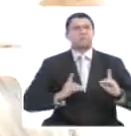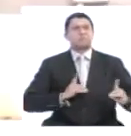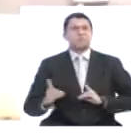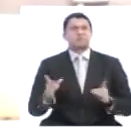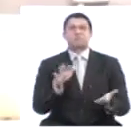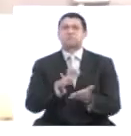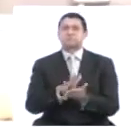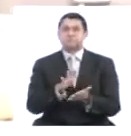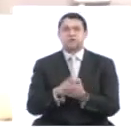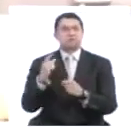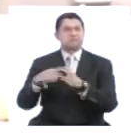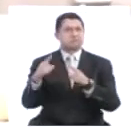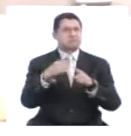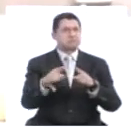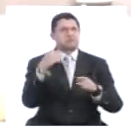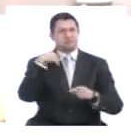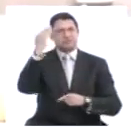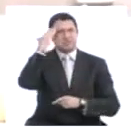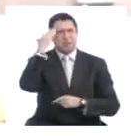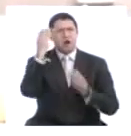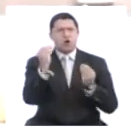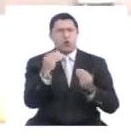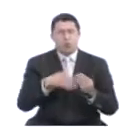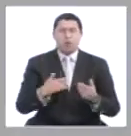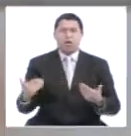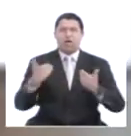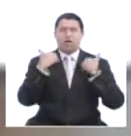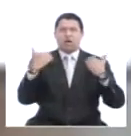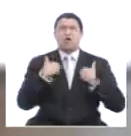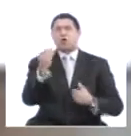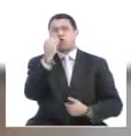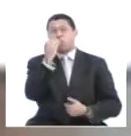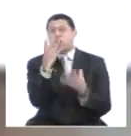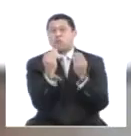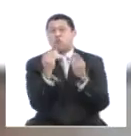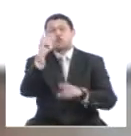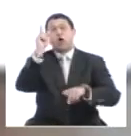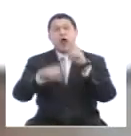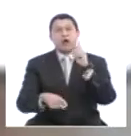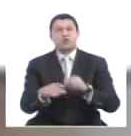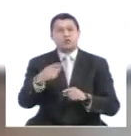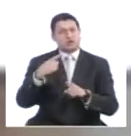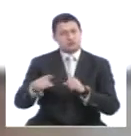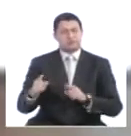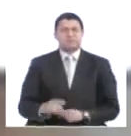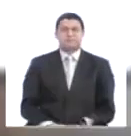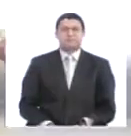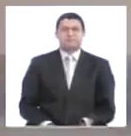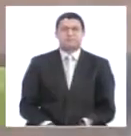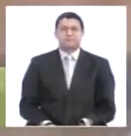y variadas y conocer cómo puede afectar el consumo excesivo de algunos productos